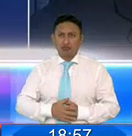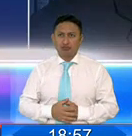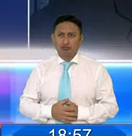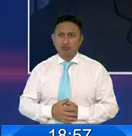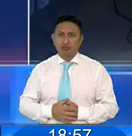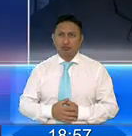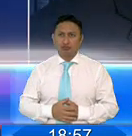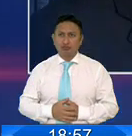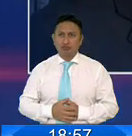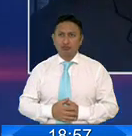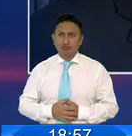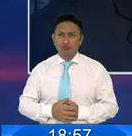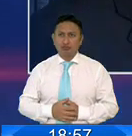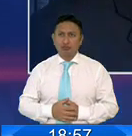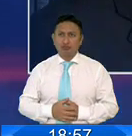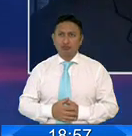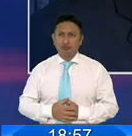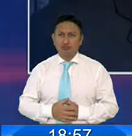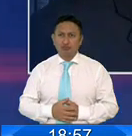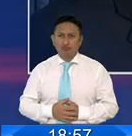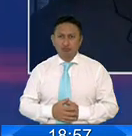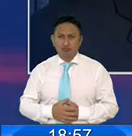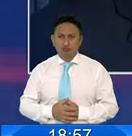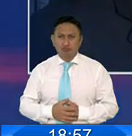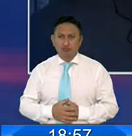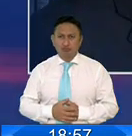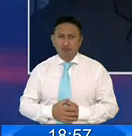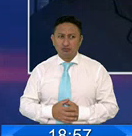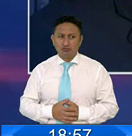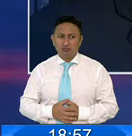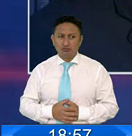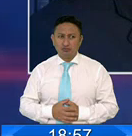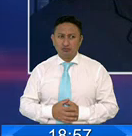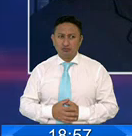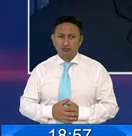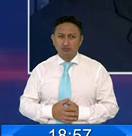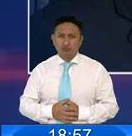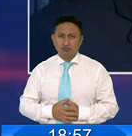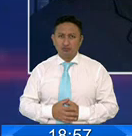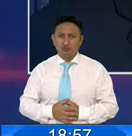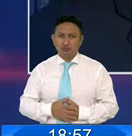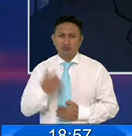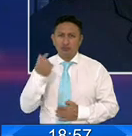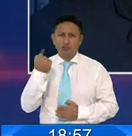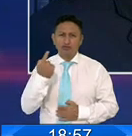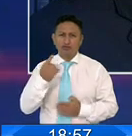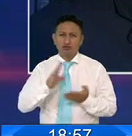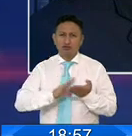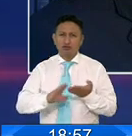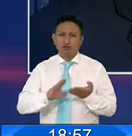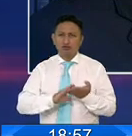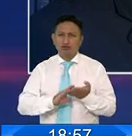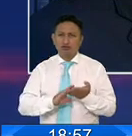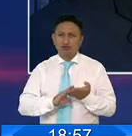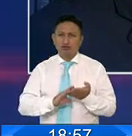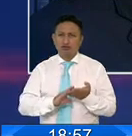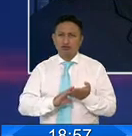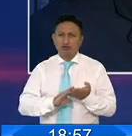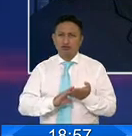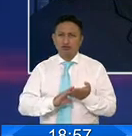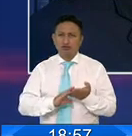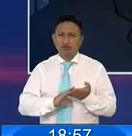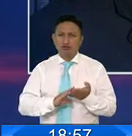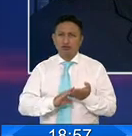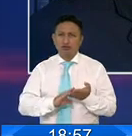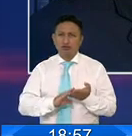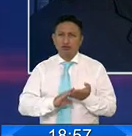que nos hayamos equivocado al haber manejado y gobernaba el Ecuador durante estos 10 años. Puede haber habido errores, pero yo siempre pensé que este país